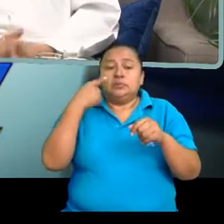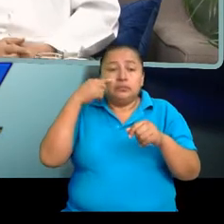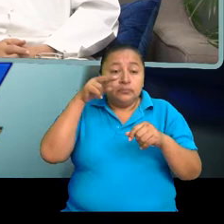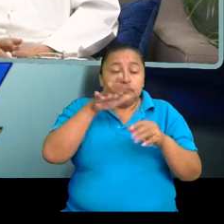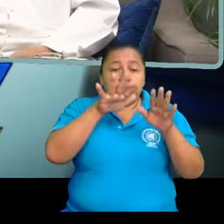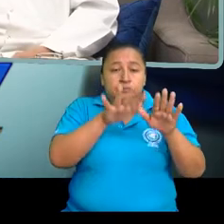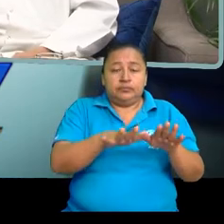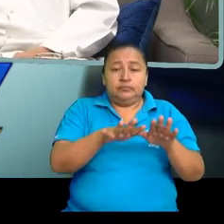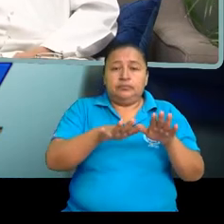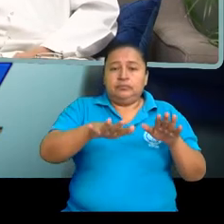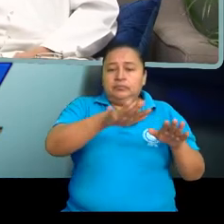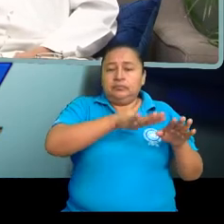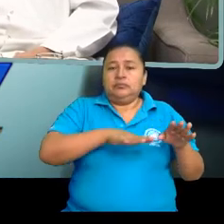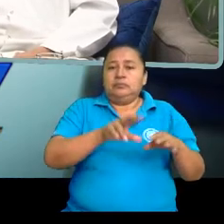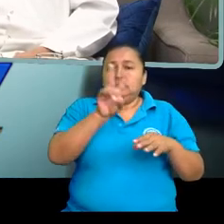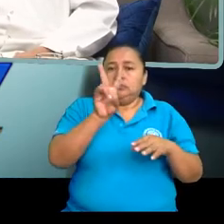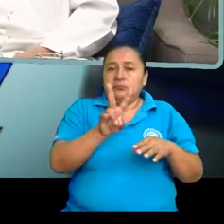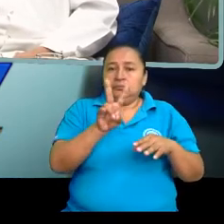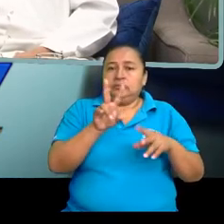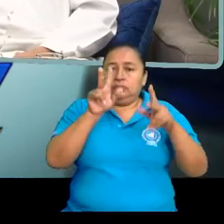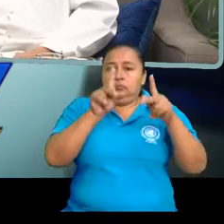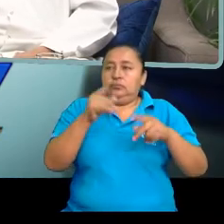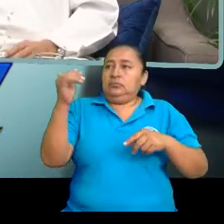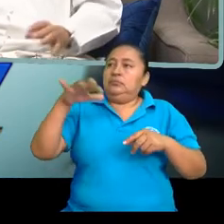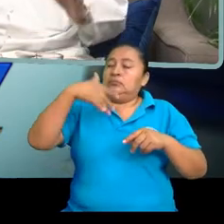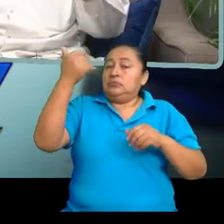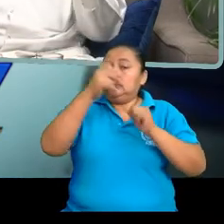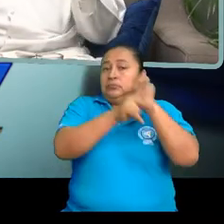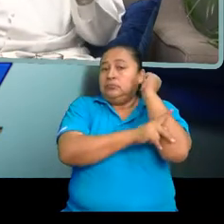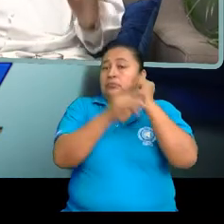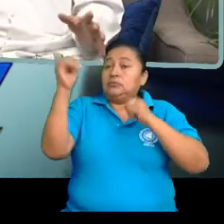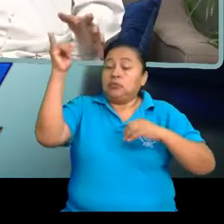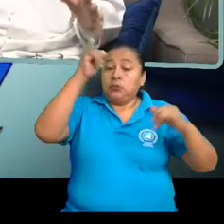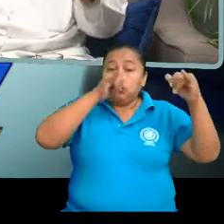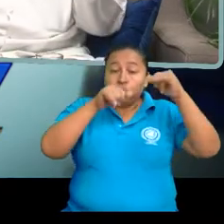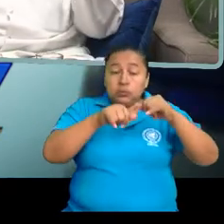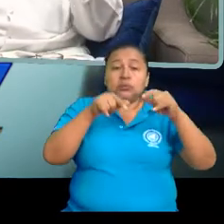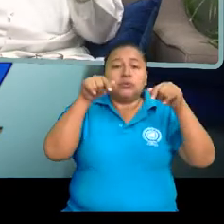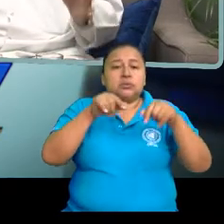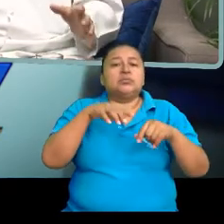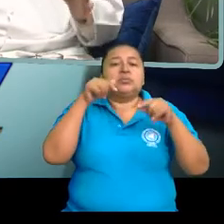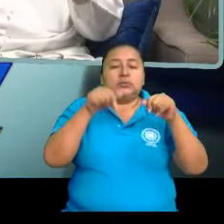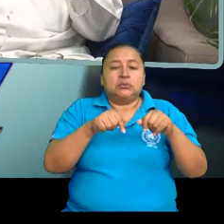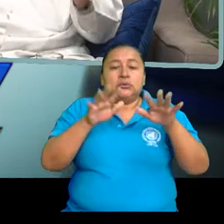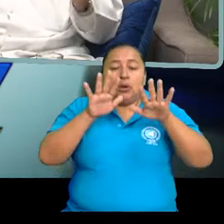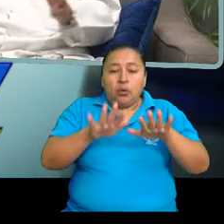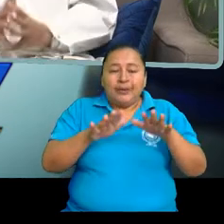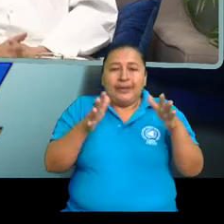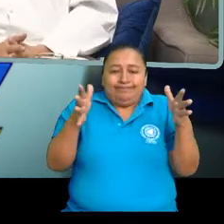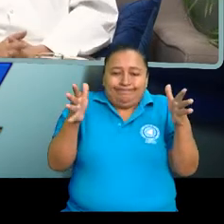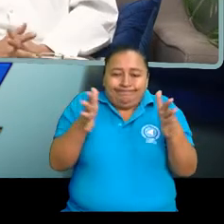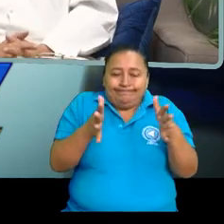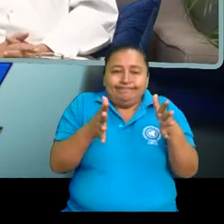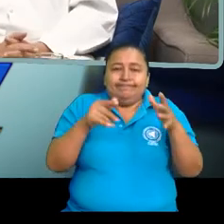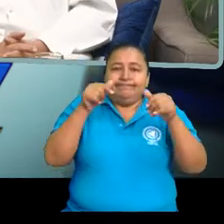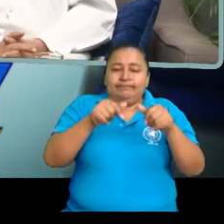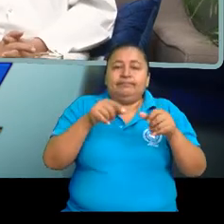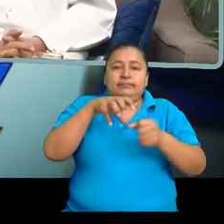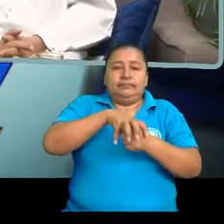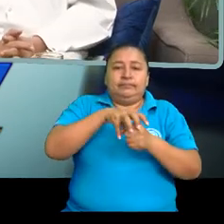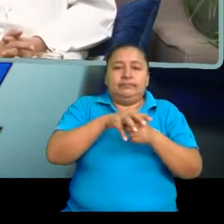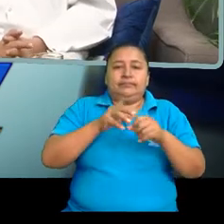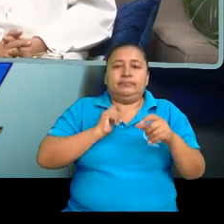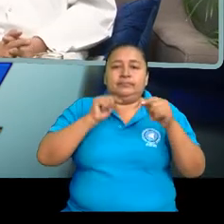escenario 2, que son casos importados en este momento, y el esfuerzo nuestro es contener al máximo esta